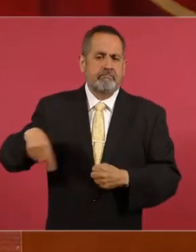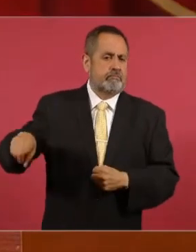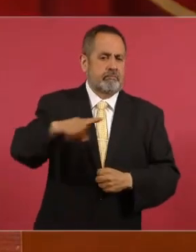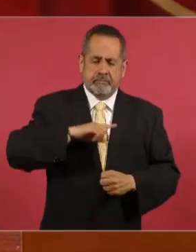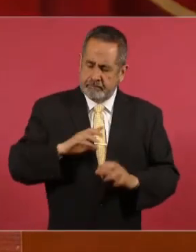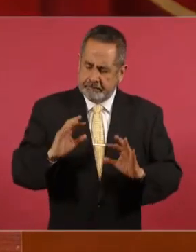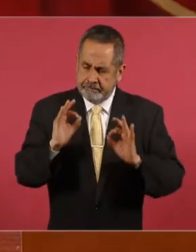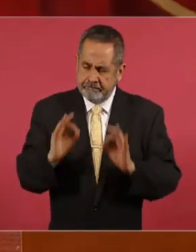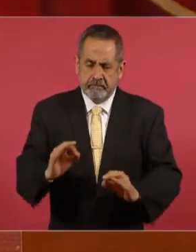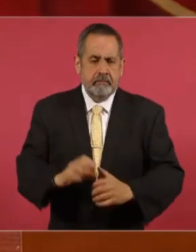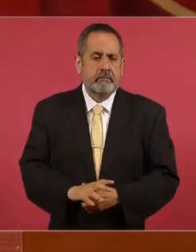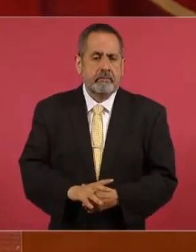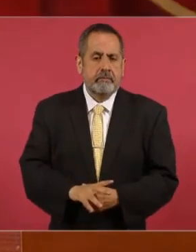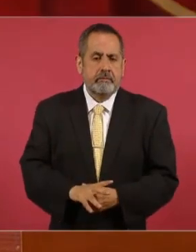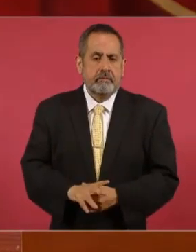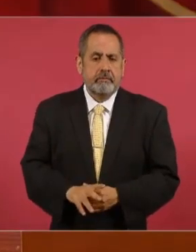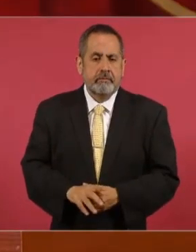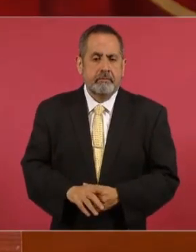18.